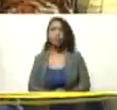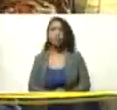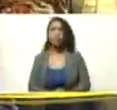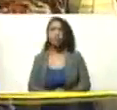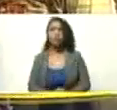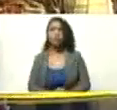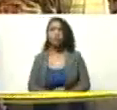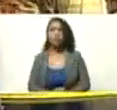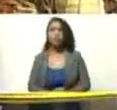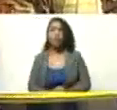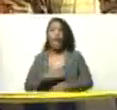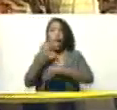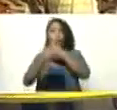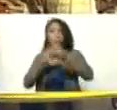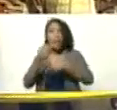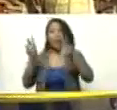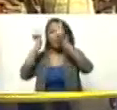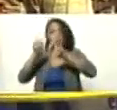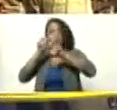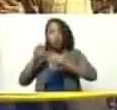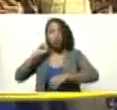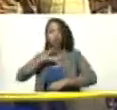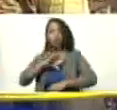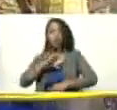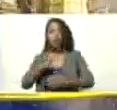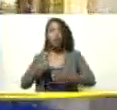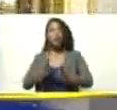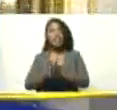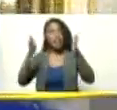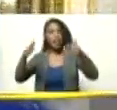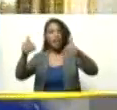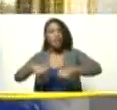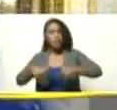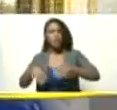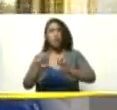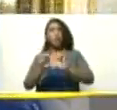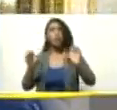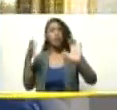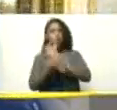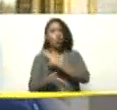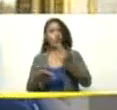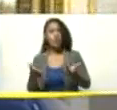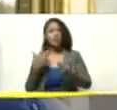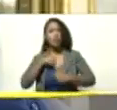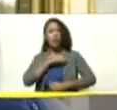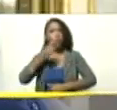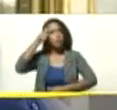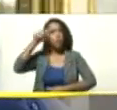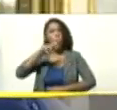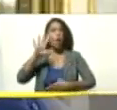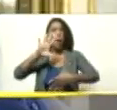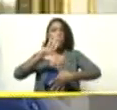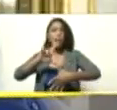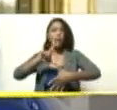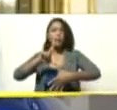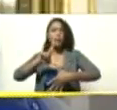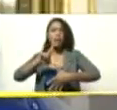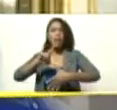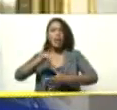Entonces hay que hacer una investigación histórica y un gran esfuerzo de educación sobre nuestros pueblos de la América Latina y el